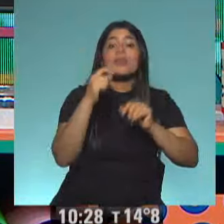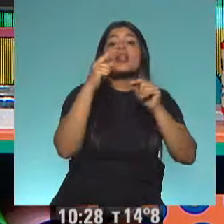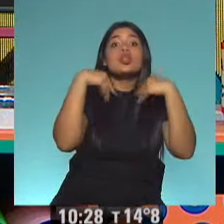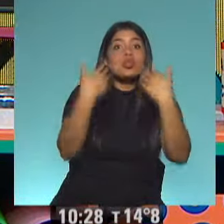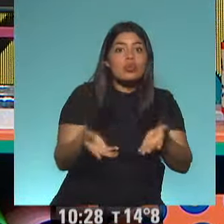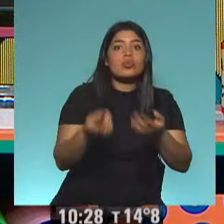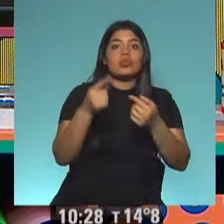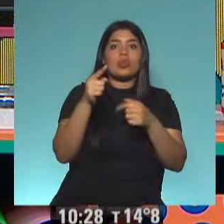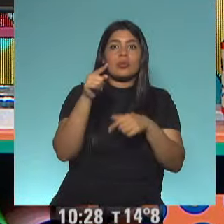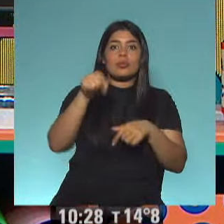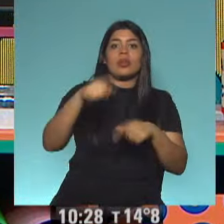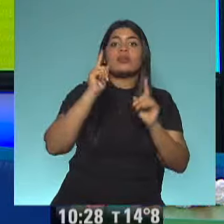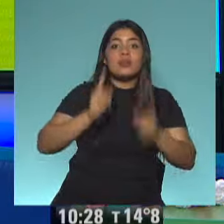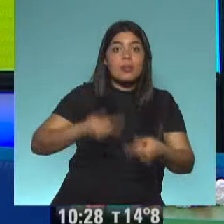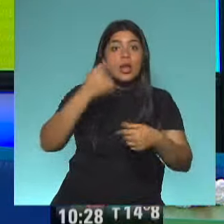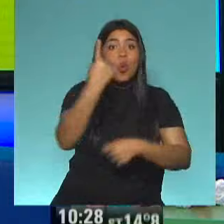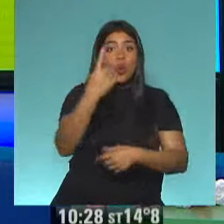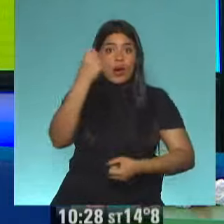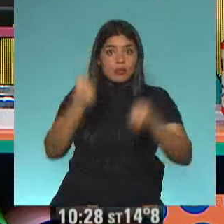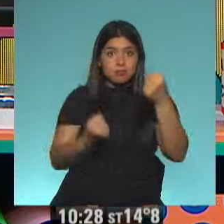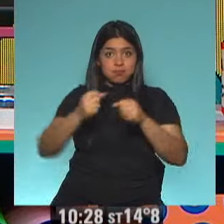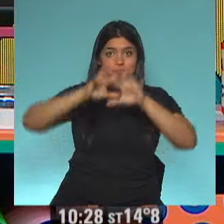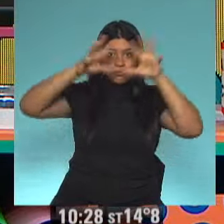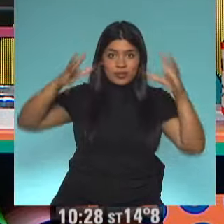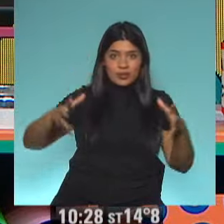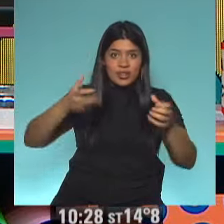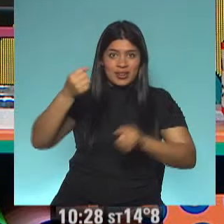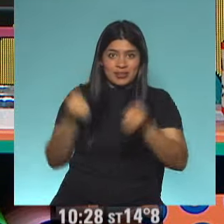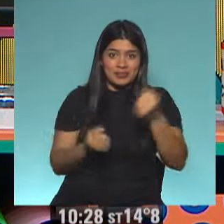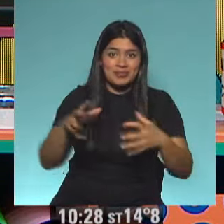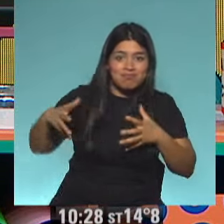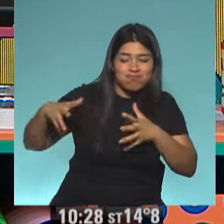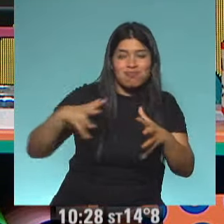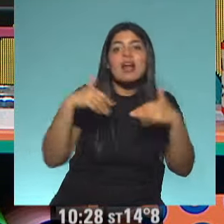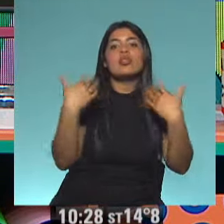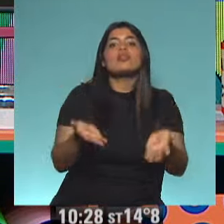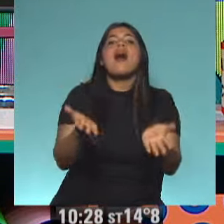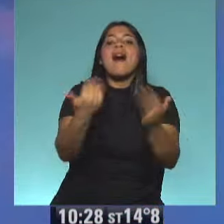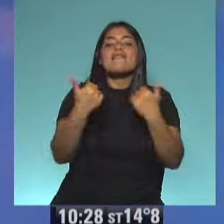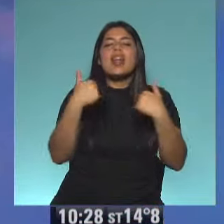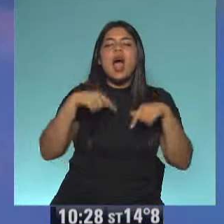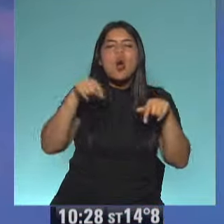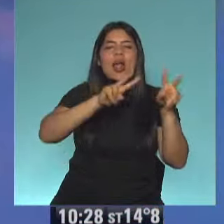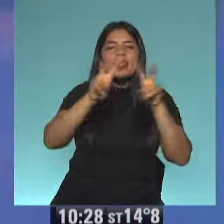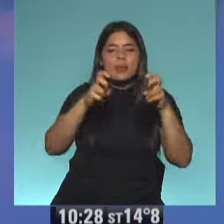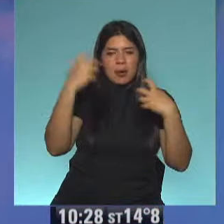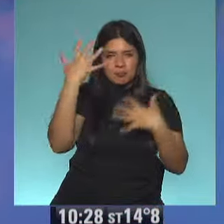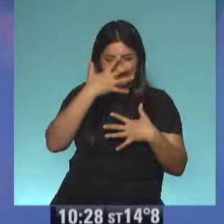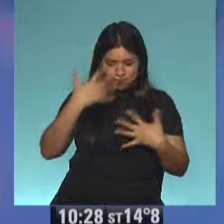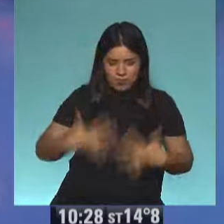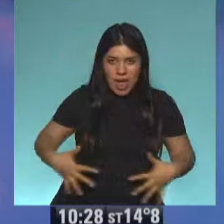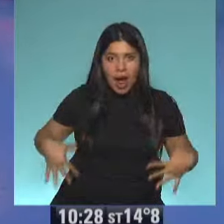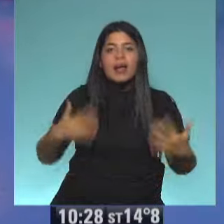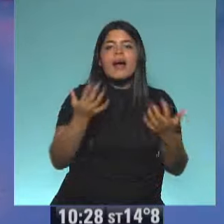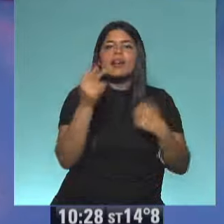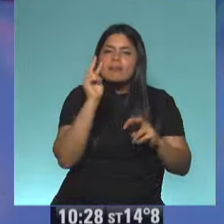Puede tener cada comparsa 4 carrozas. Hermoso este carnaval. Y ahora sí, quería que observemos un poquito los trajes, los que tenemos puestos y ese que está en